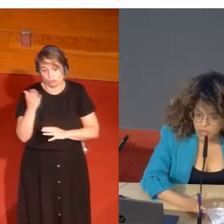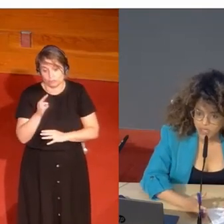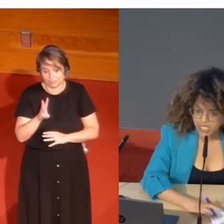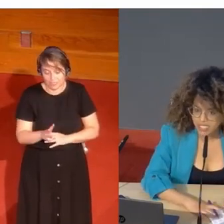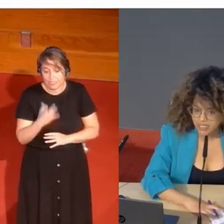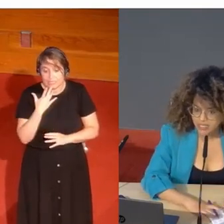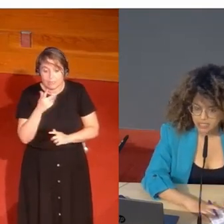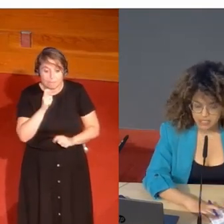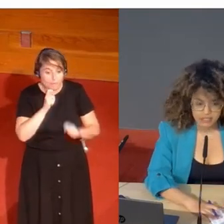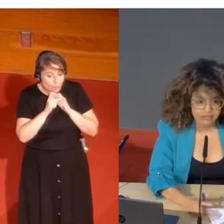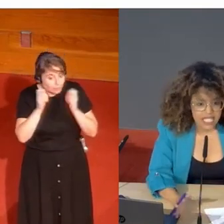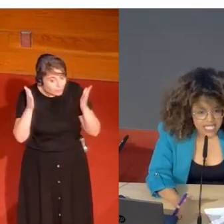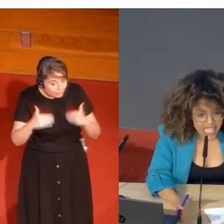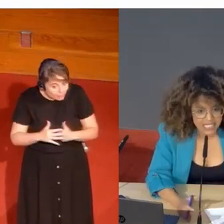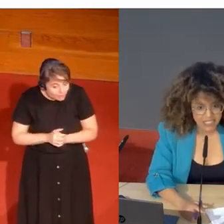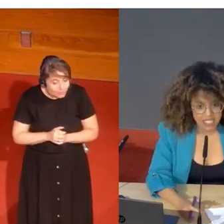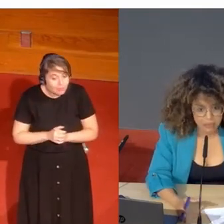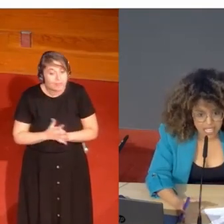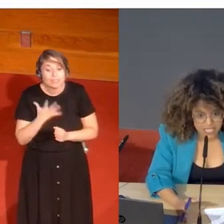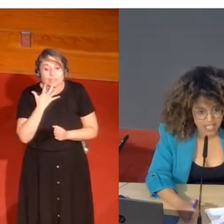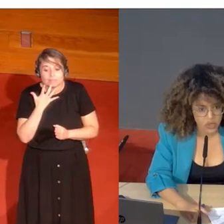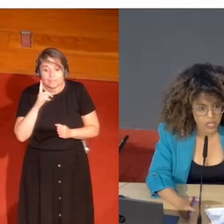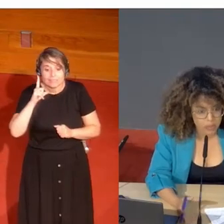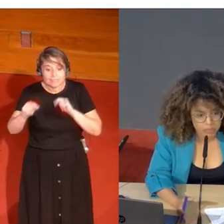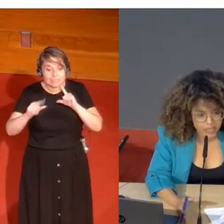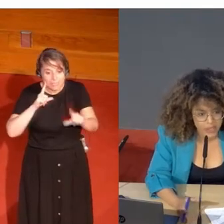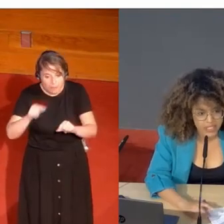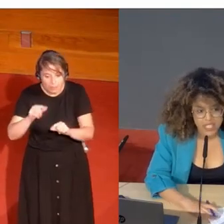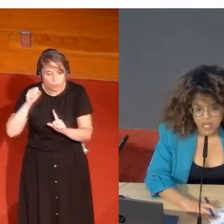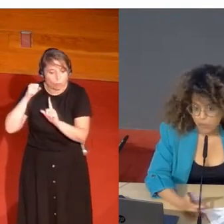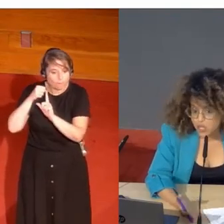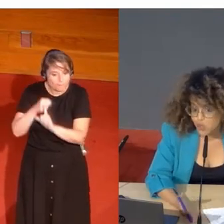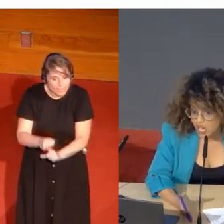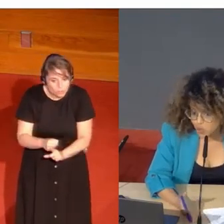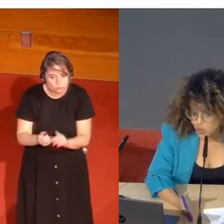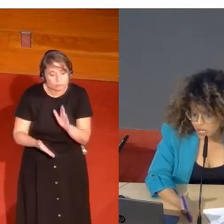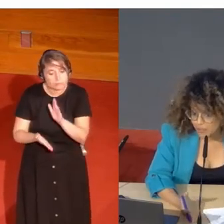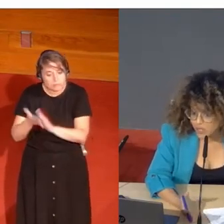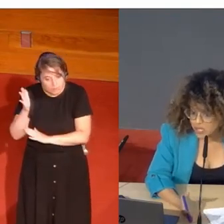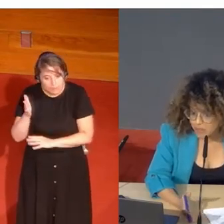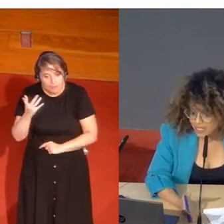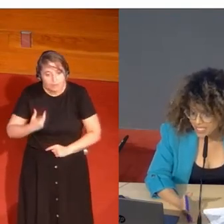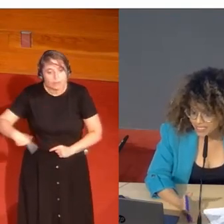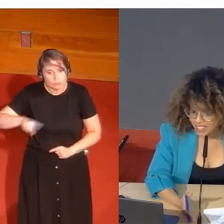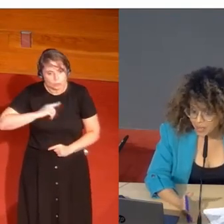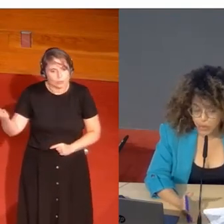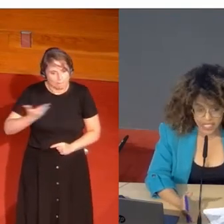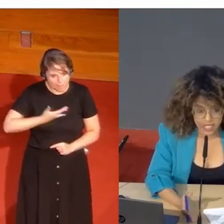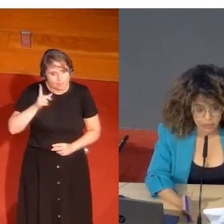cuando no hay periodistas salen se marcha son reprimidos pues que nos a nosotros también nos